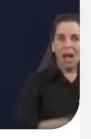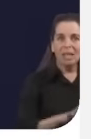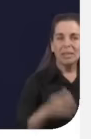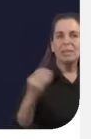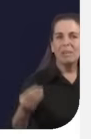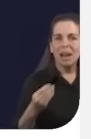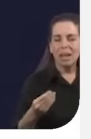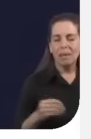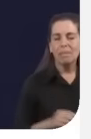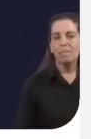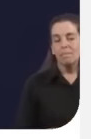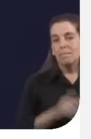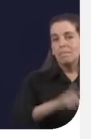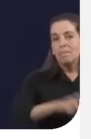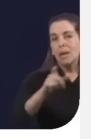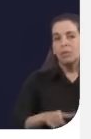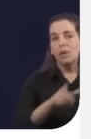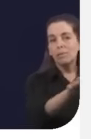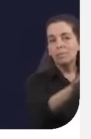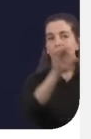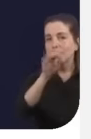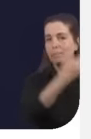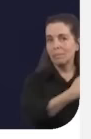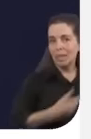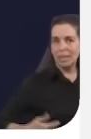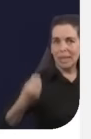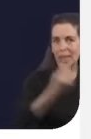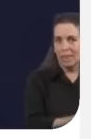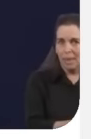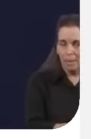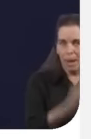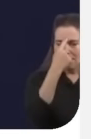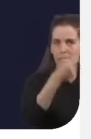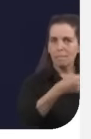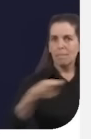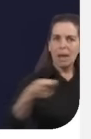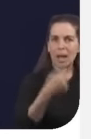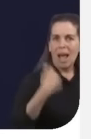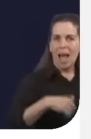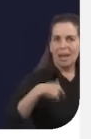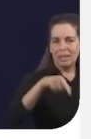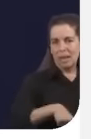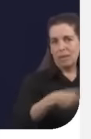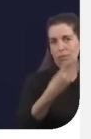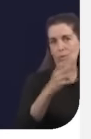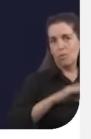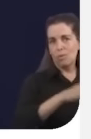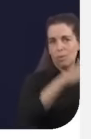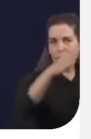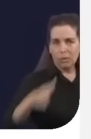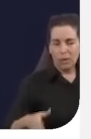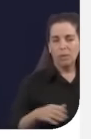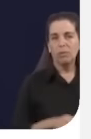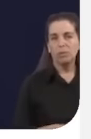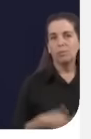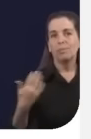eh Para que se encargue de para que lleve adelante el destino de la patria durante estos estos 4 años